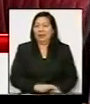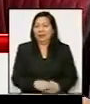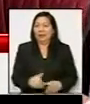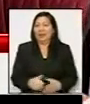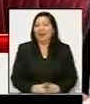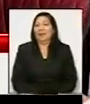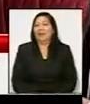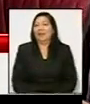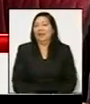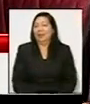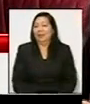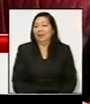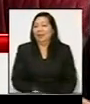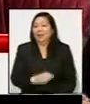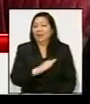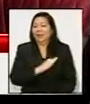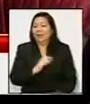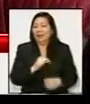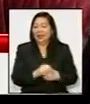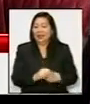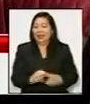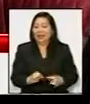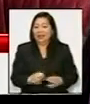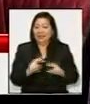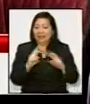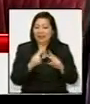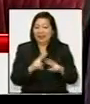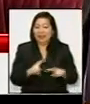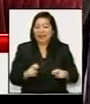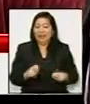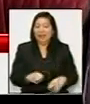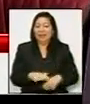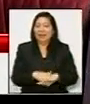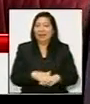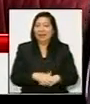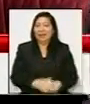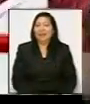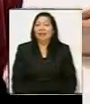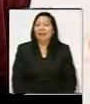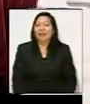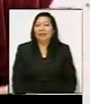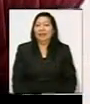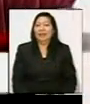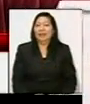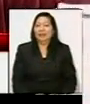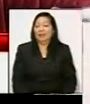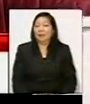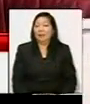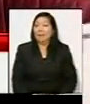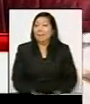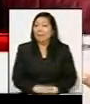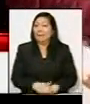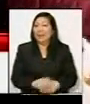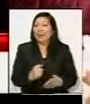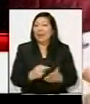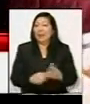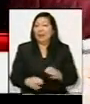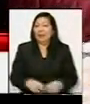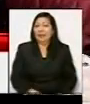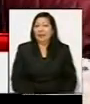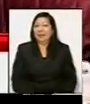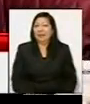alto funcionario y el fiscal de la nación hace la investigación preparatoria la preparatoria gracia